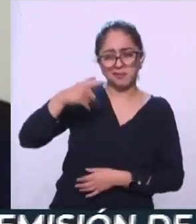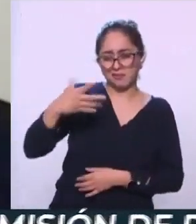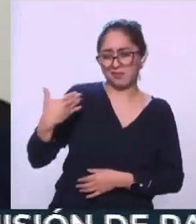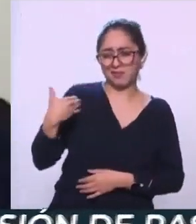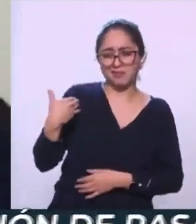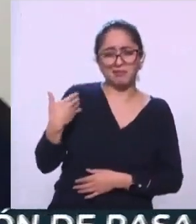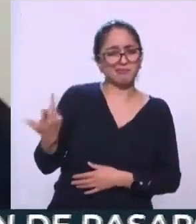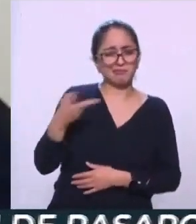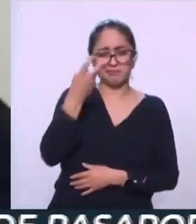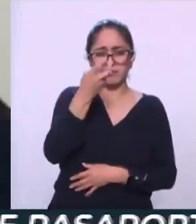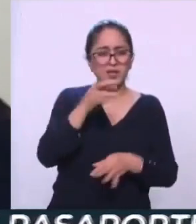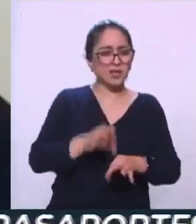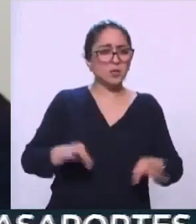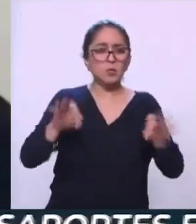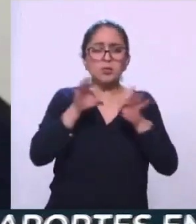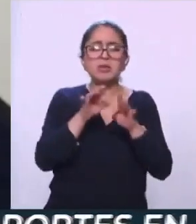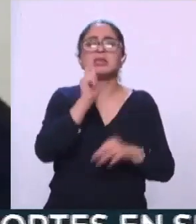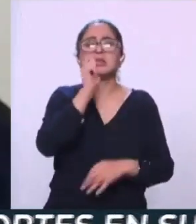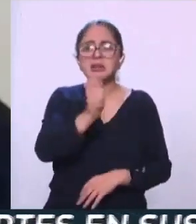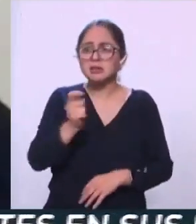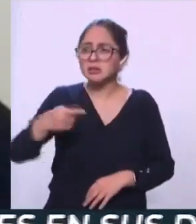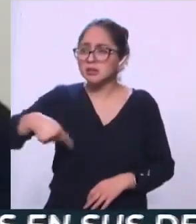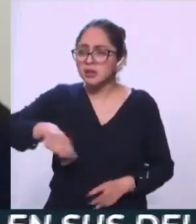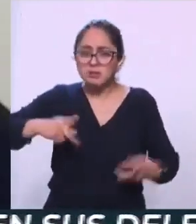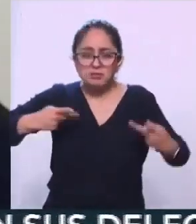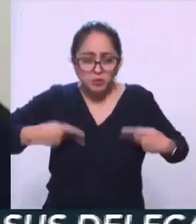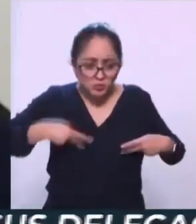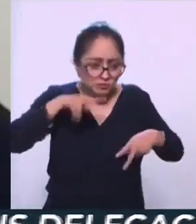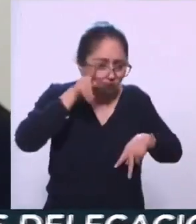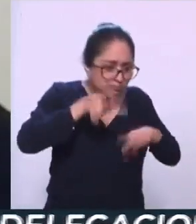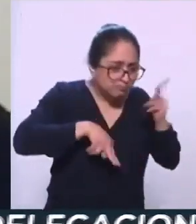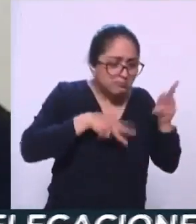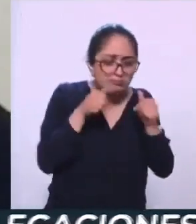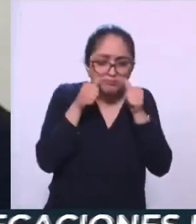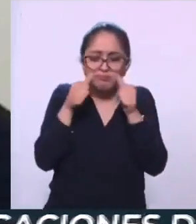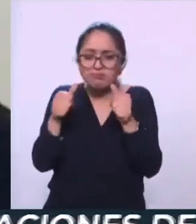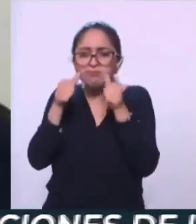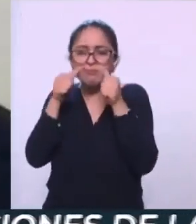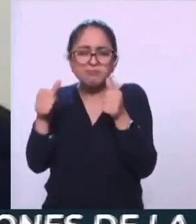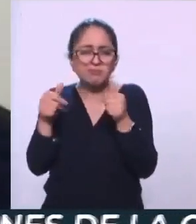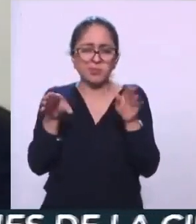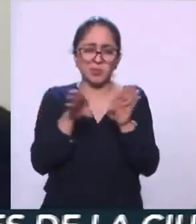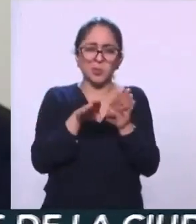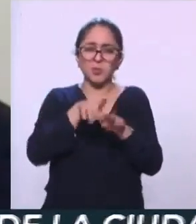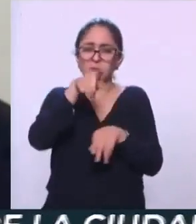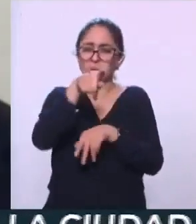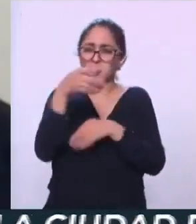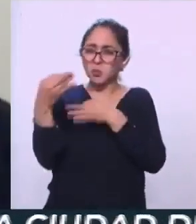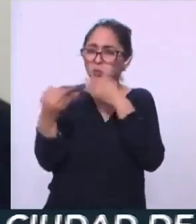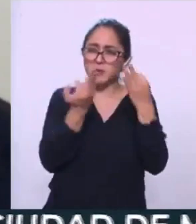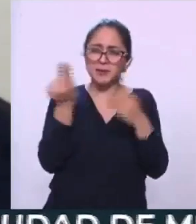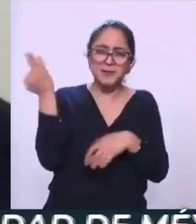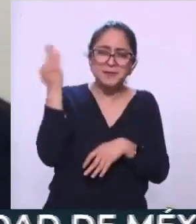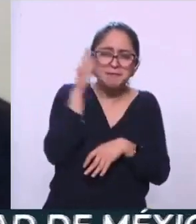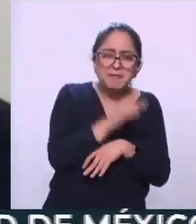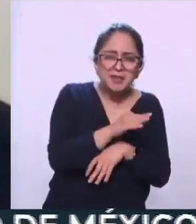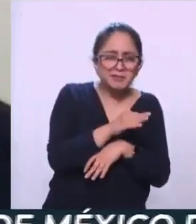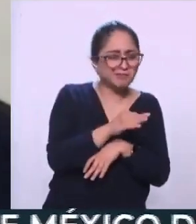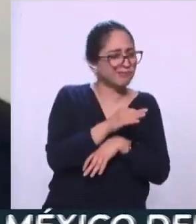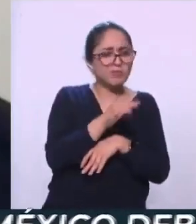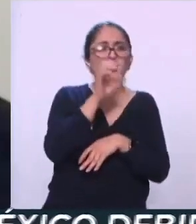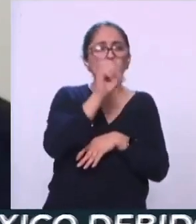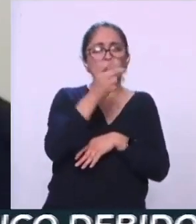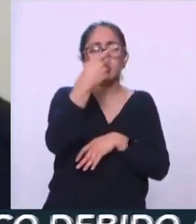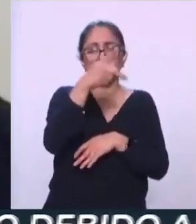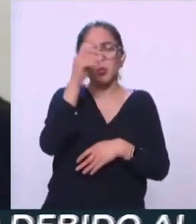la gente está a la expectativa. Y entonces es hasta criminal propagar rumores u opiniones a la